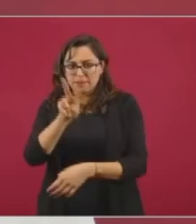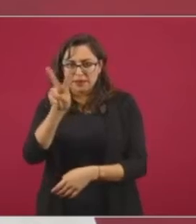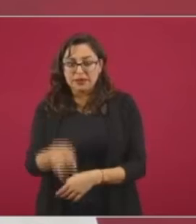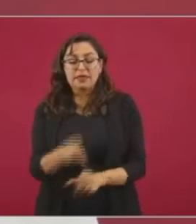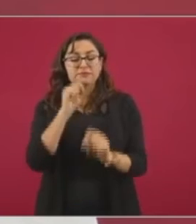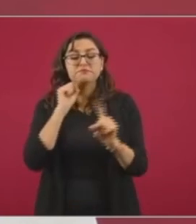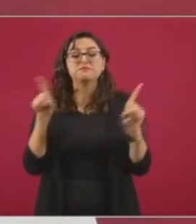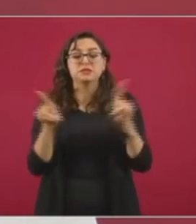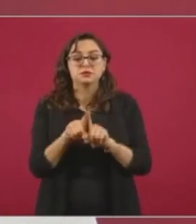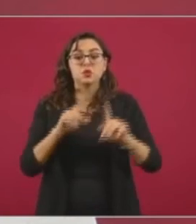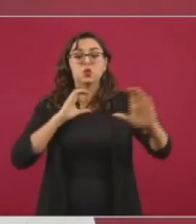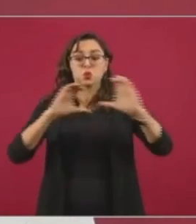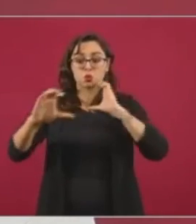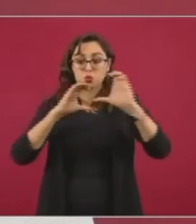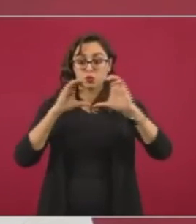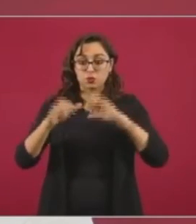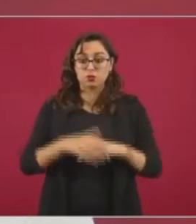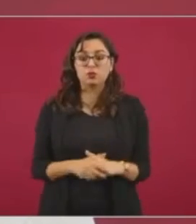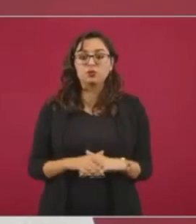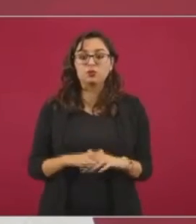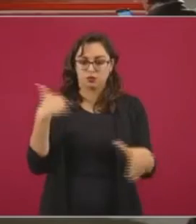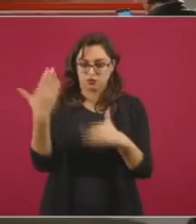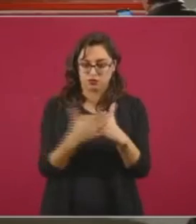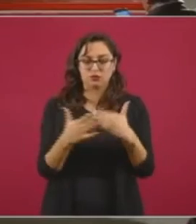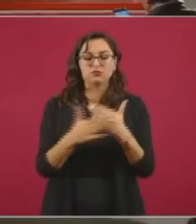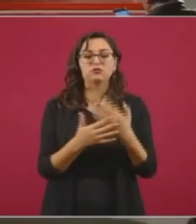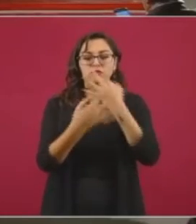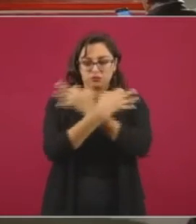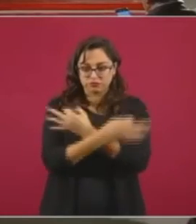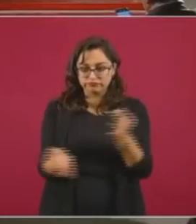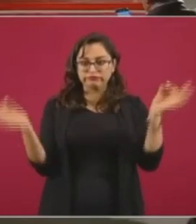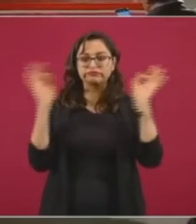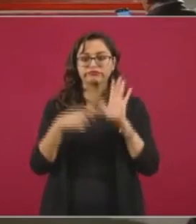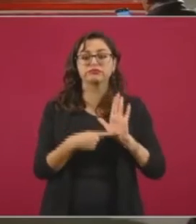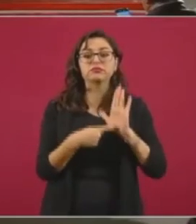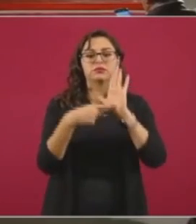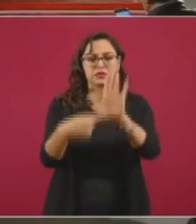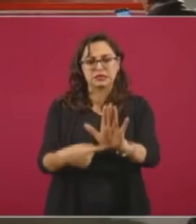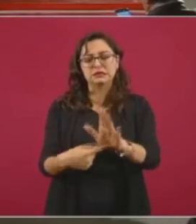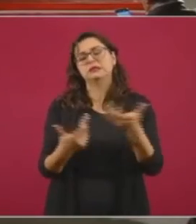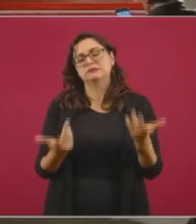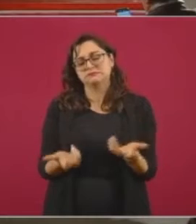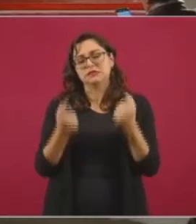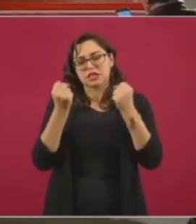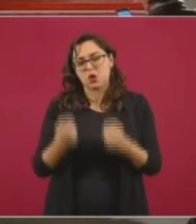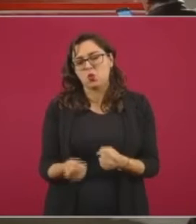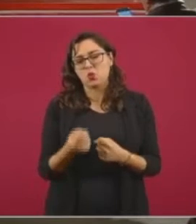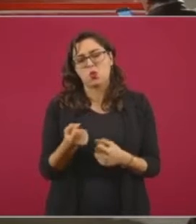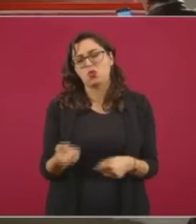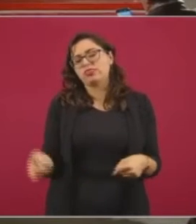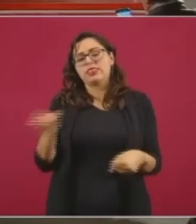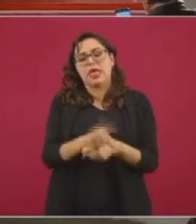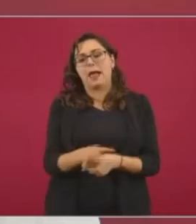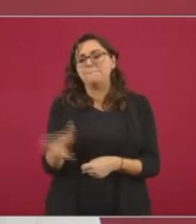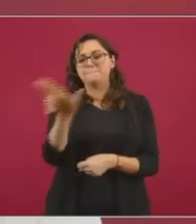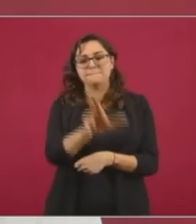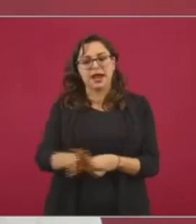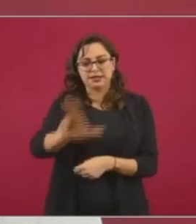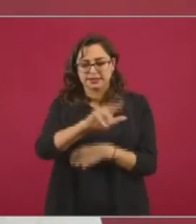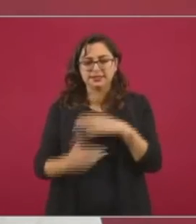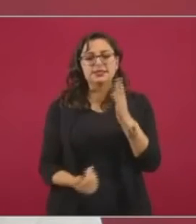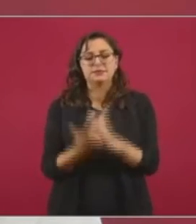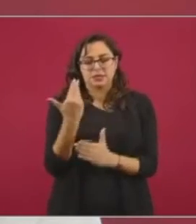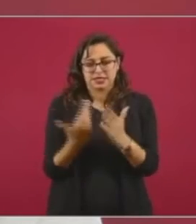comunicación. Entonces lo vamos a hacer público próximamente, posiblemente en el contexto del Pulso de la Salud, ya con los detalles, pero